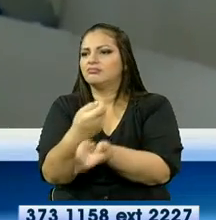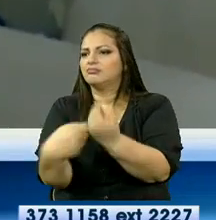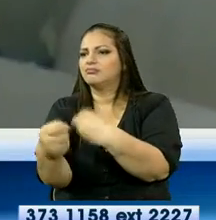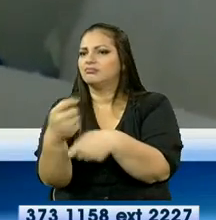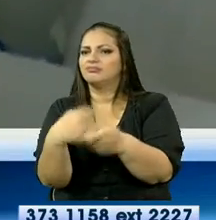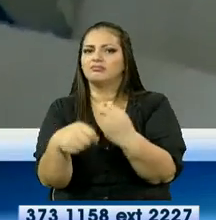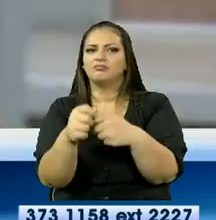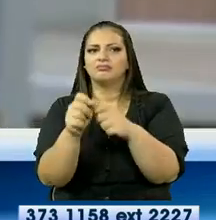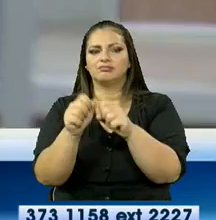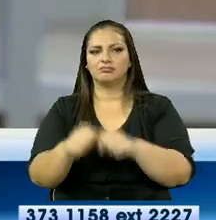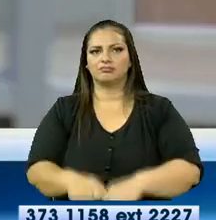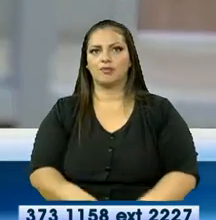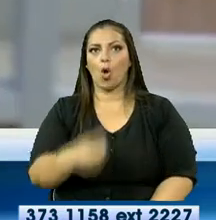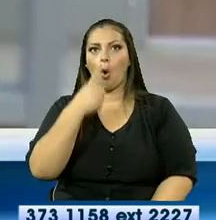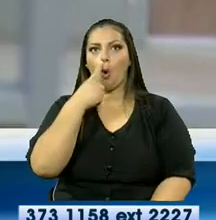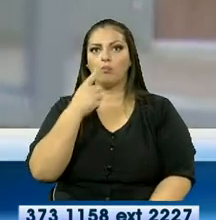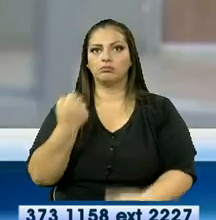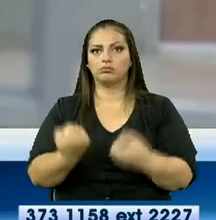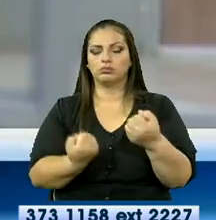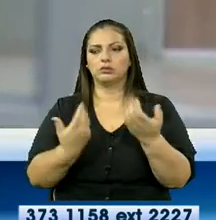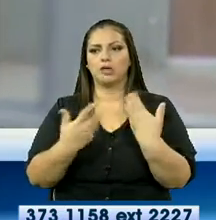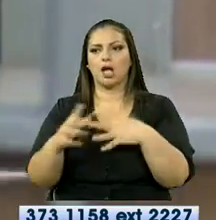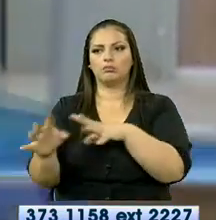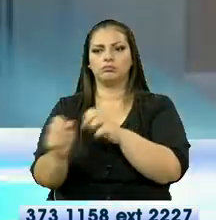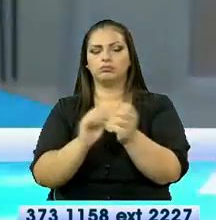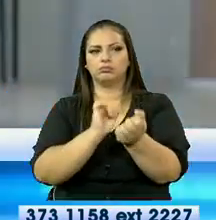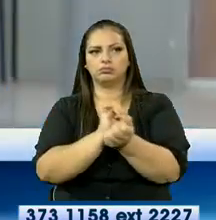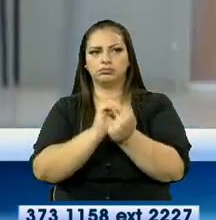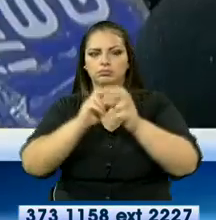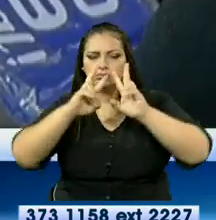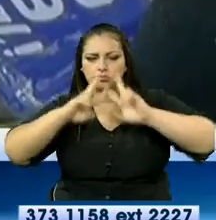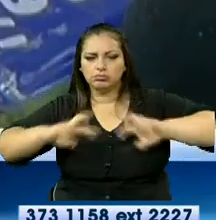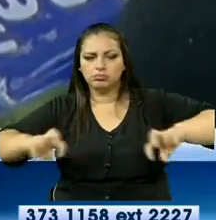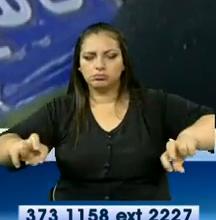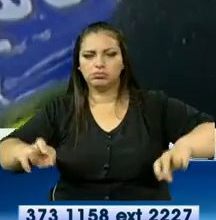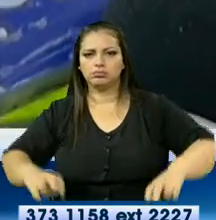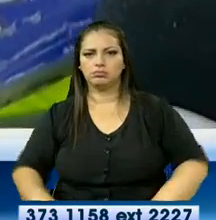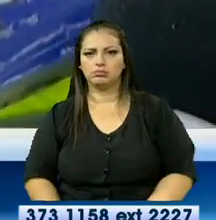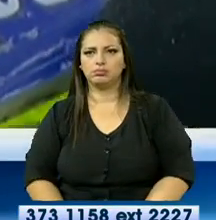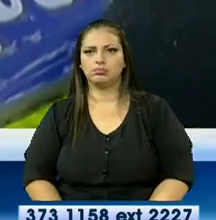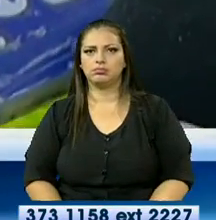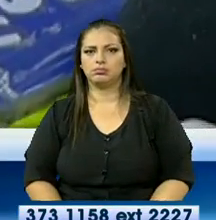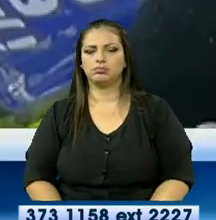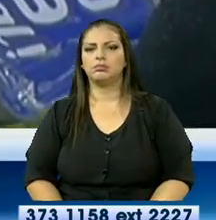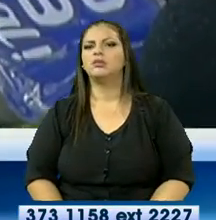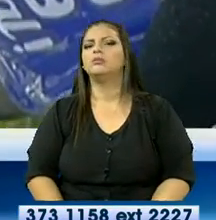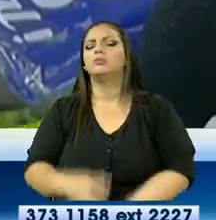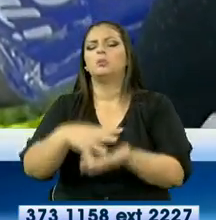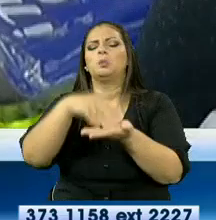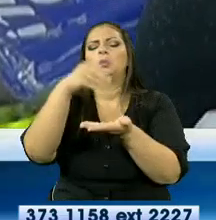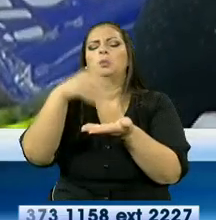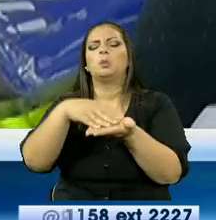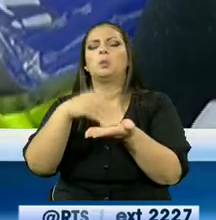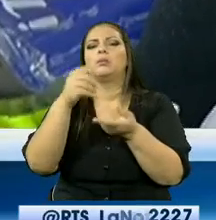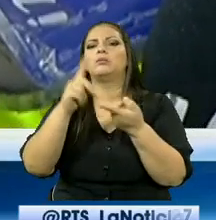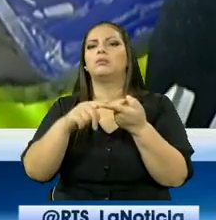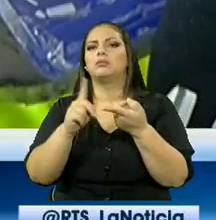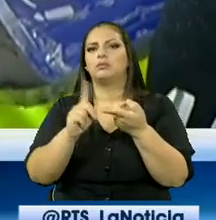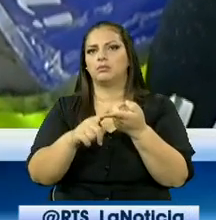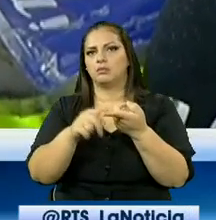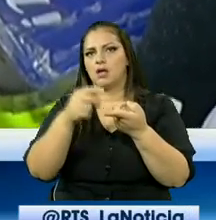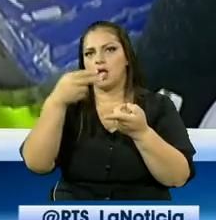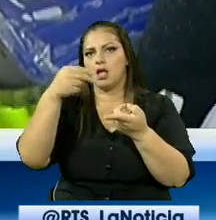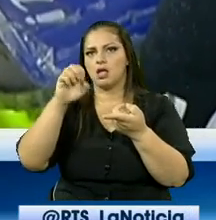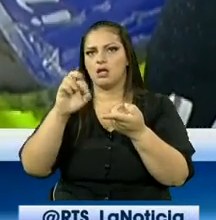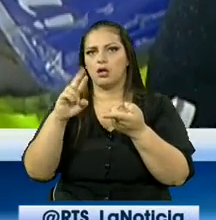droga, permanece retenido para investigaciones. Aparentemente es heroína y pasta base. Un aproximado